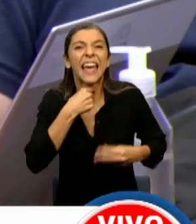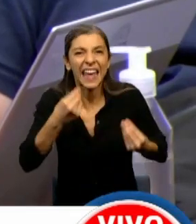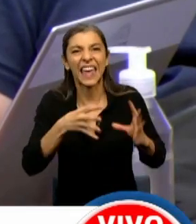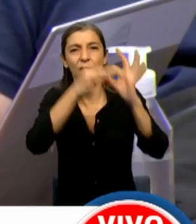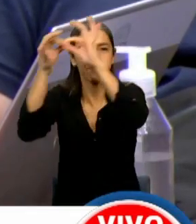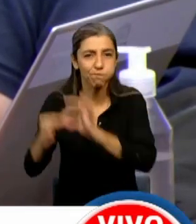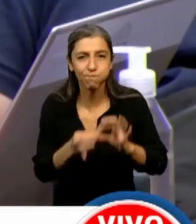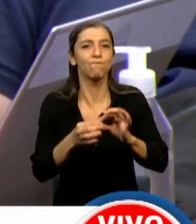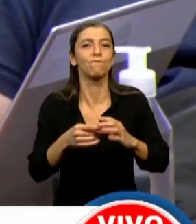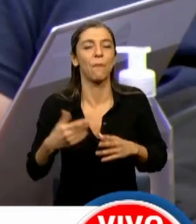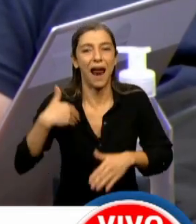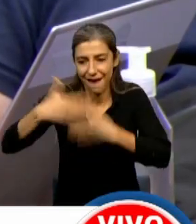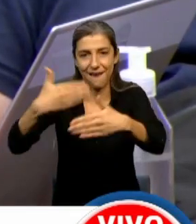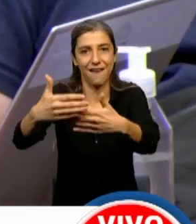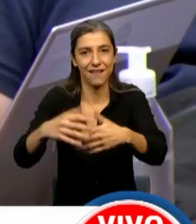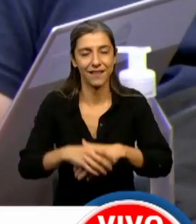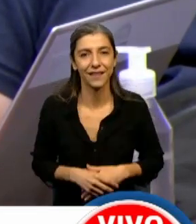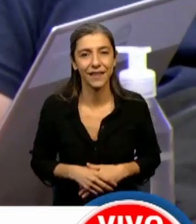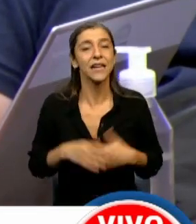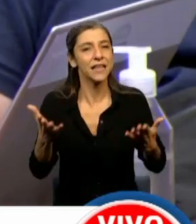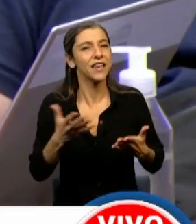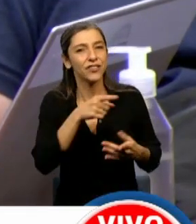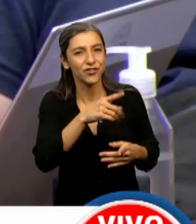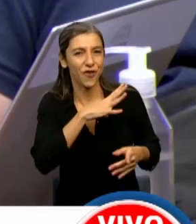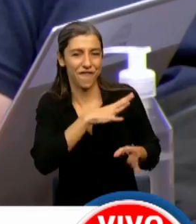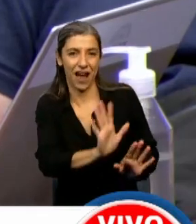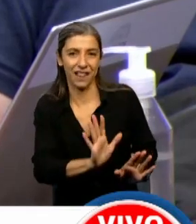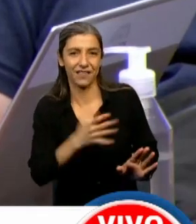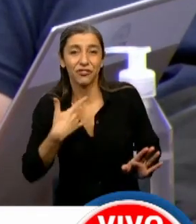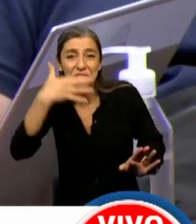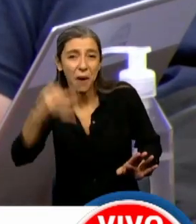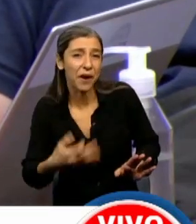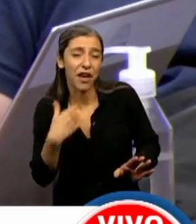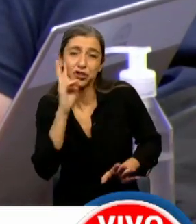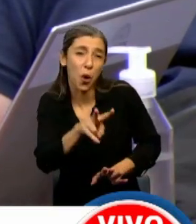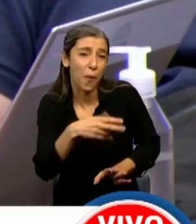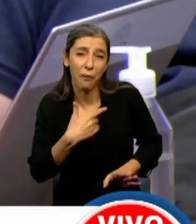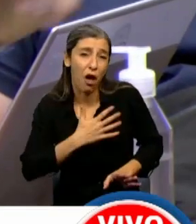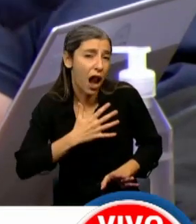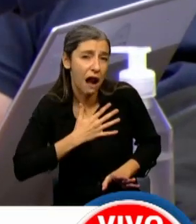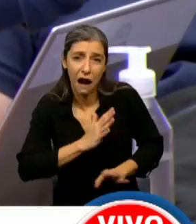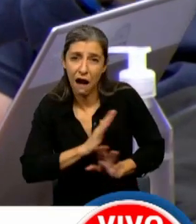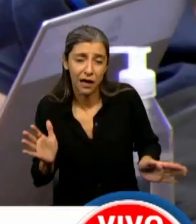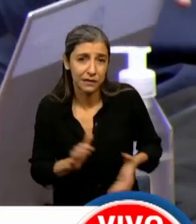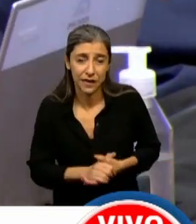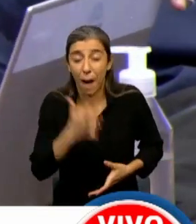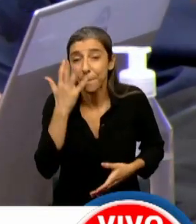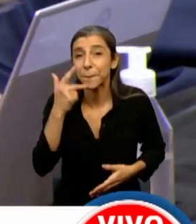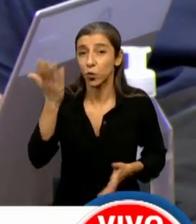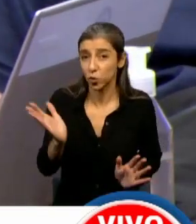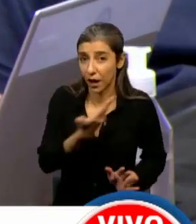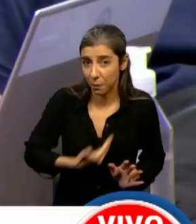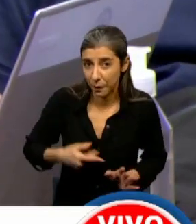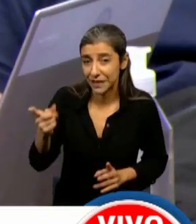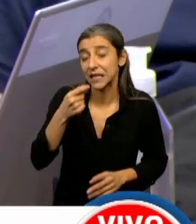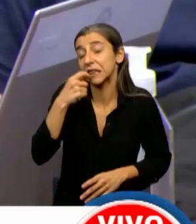estemos inmersos. Y la verdad es que creo que es un hecho lamentable. Me gustaría, presidente,